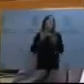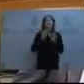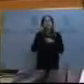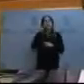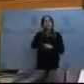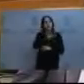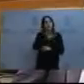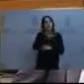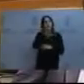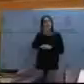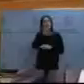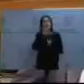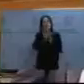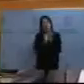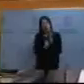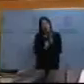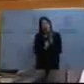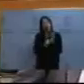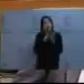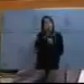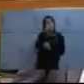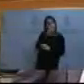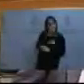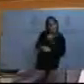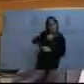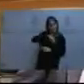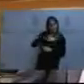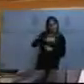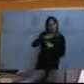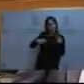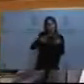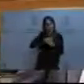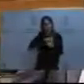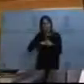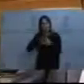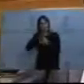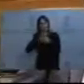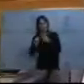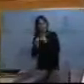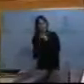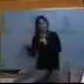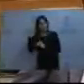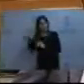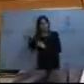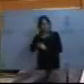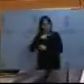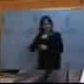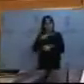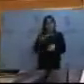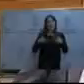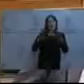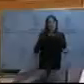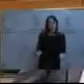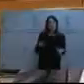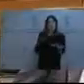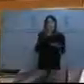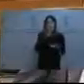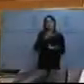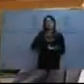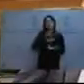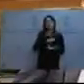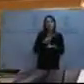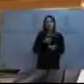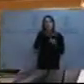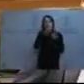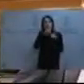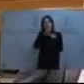puntos peor que la media nacional. Conclusión, ya todos esos argumentos de que estamos mejor que la media nacional o de que estamos mejor